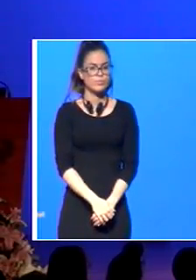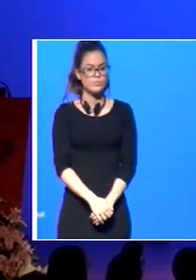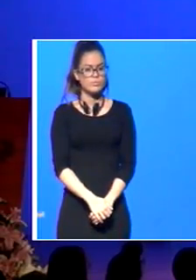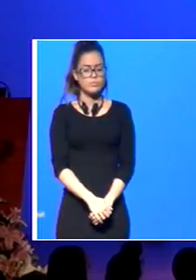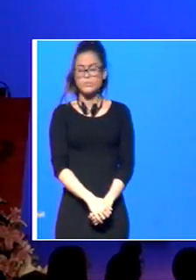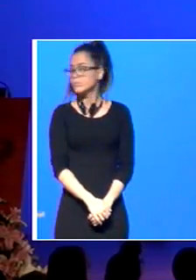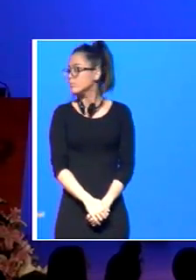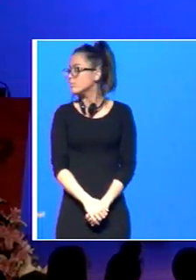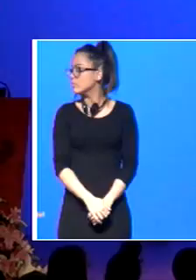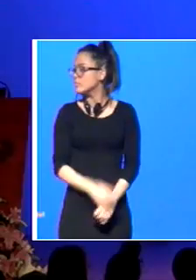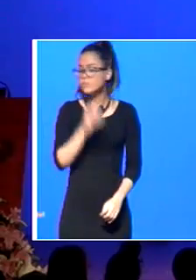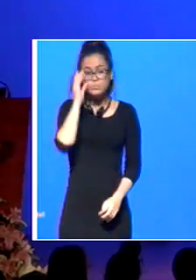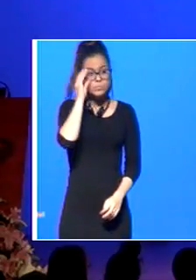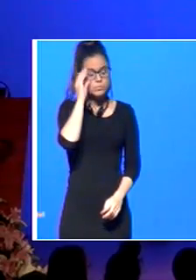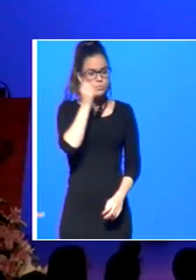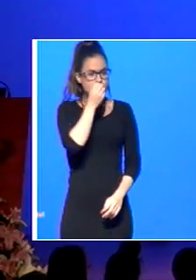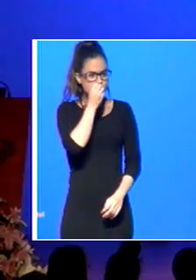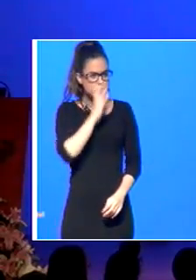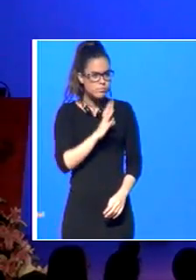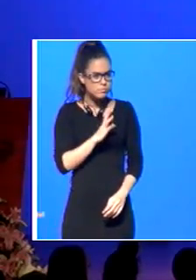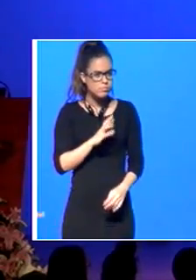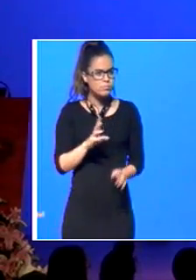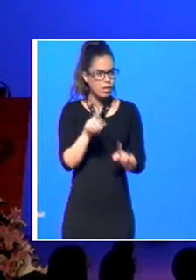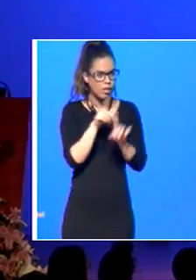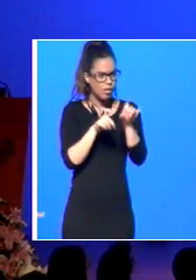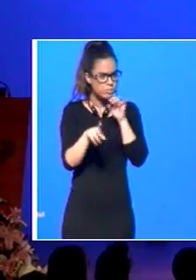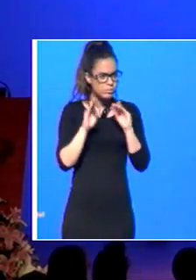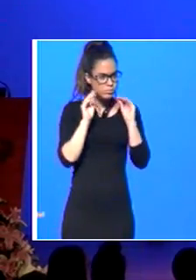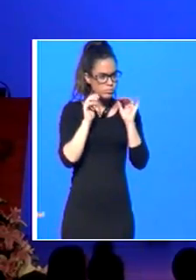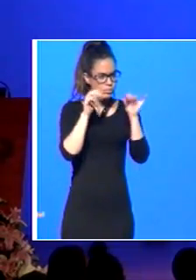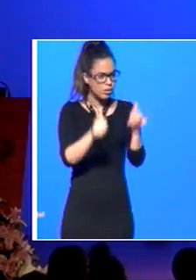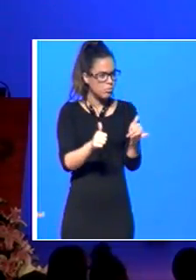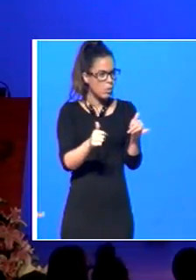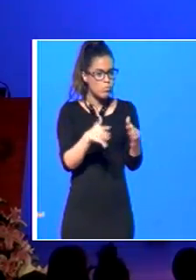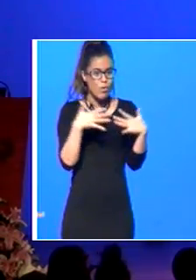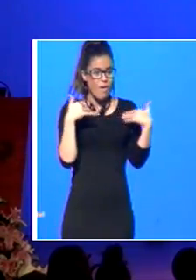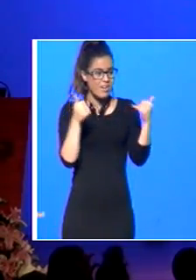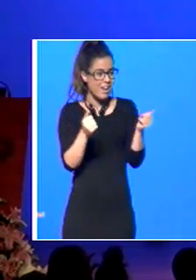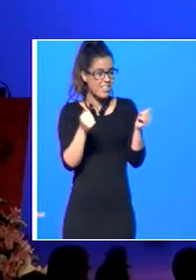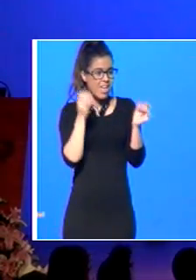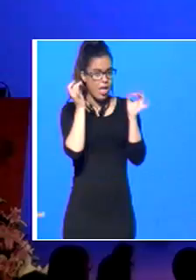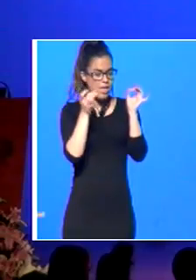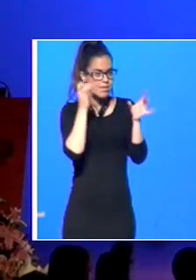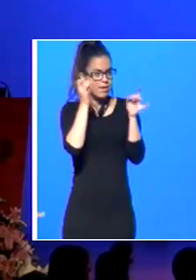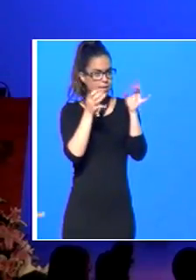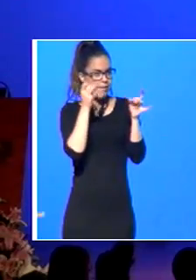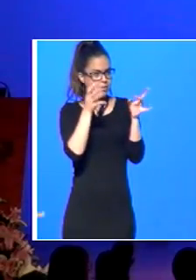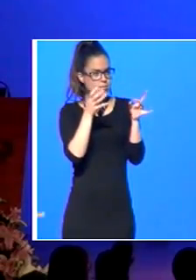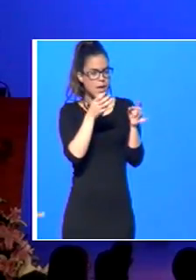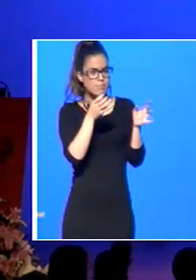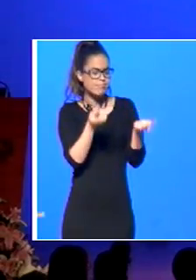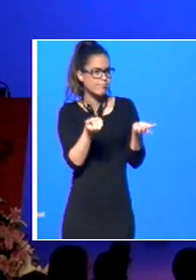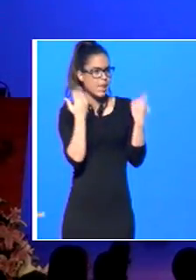Bueno. Atera dugu ja lehendabiziko ondorioa, ezta? Edozein ekintza ez da izango, praktika ona